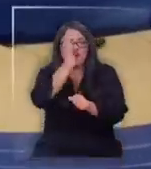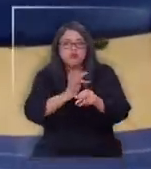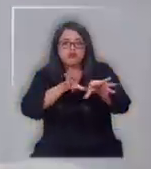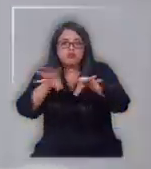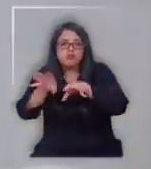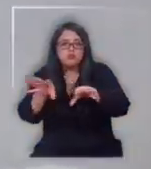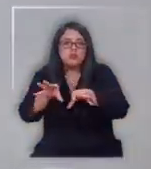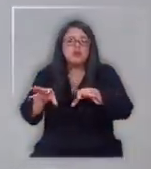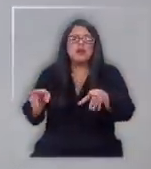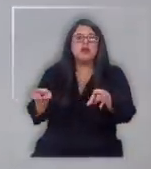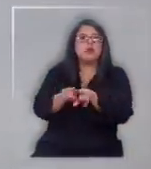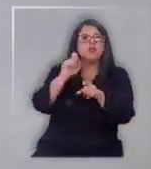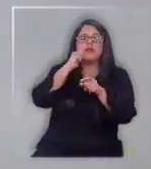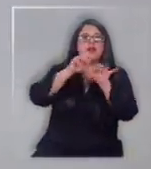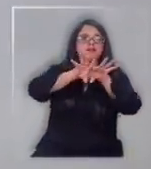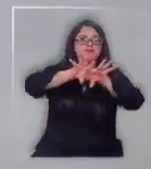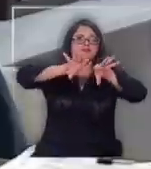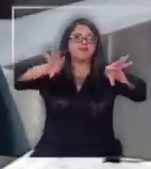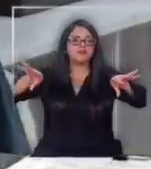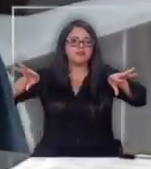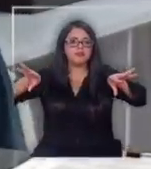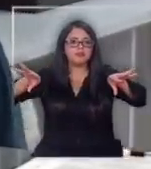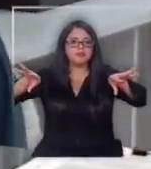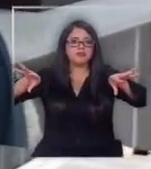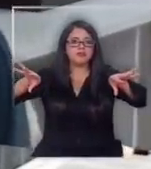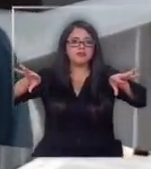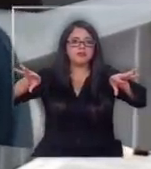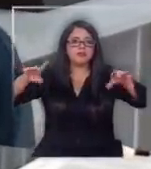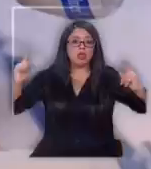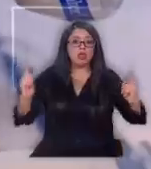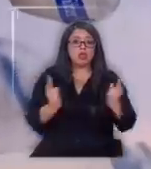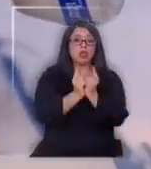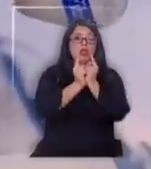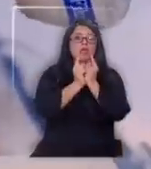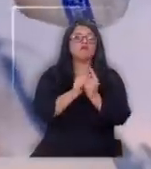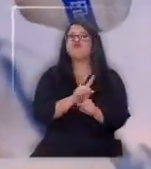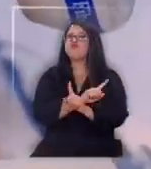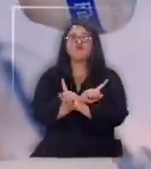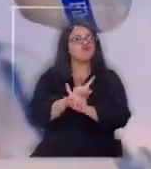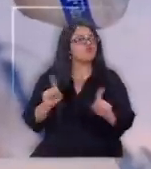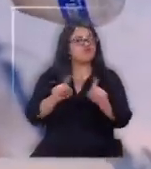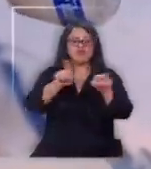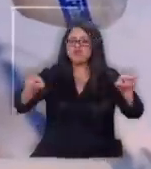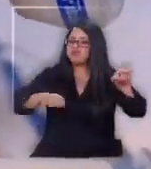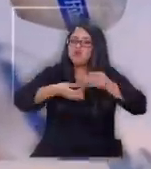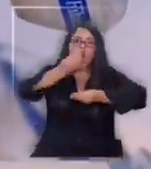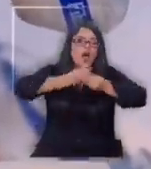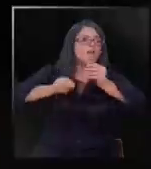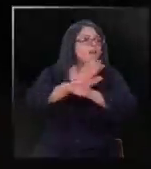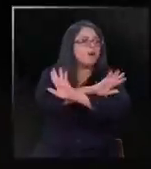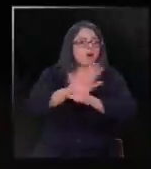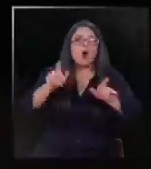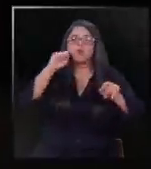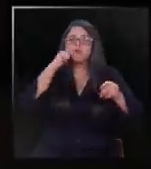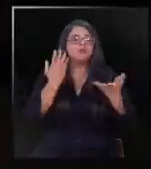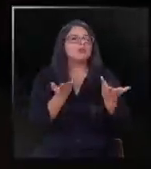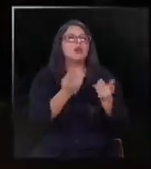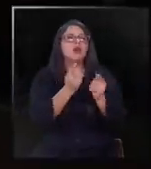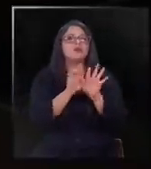están completamente divididos. Nunca se topan, ni siquiera en el casino. Es aislamiento